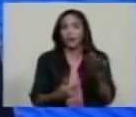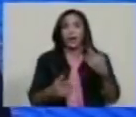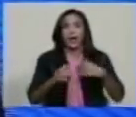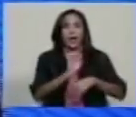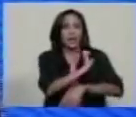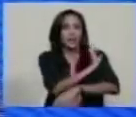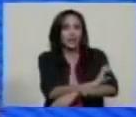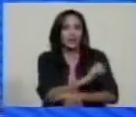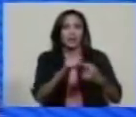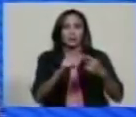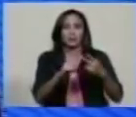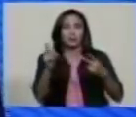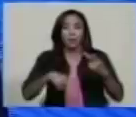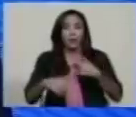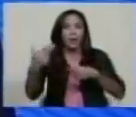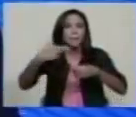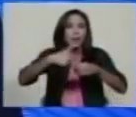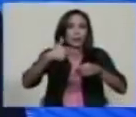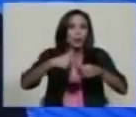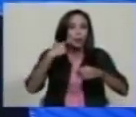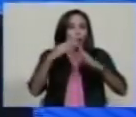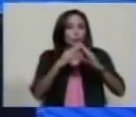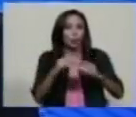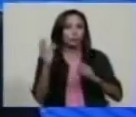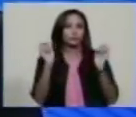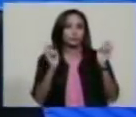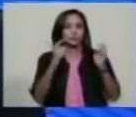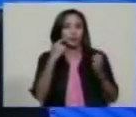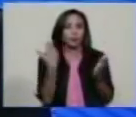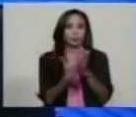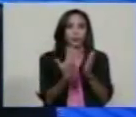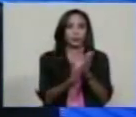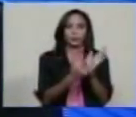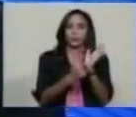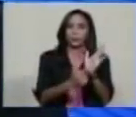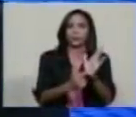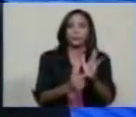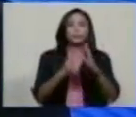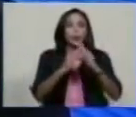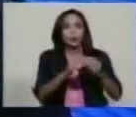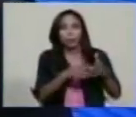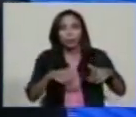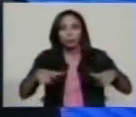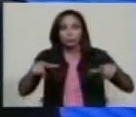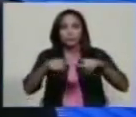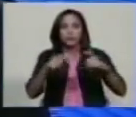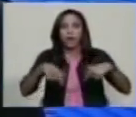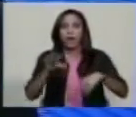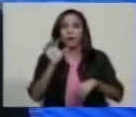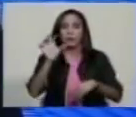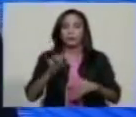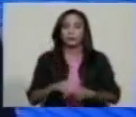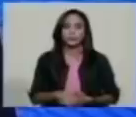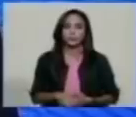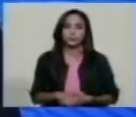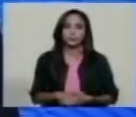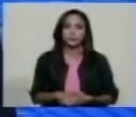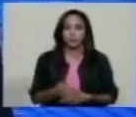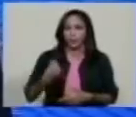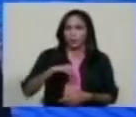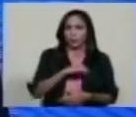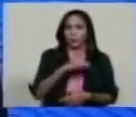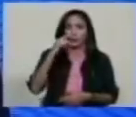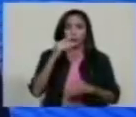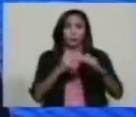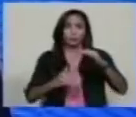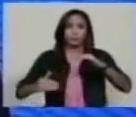petróleo, sino que va a mostrar el posicionamiento en las principales reservas del mundo. Nosotros somos una potencia por el